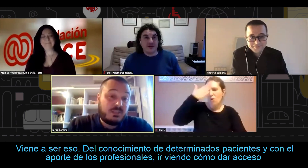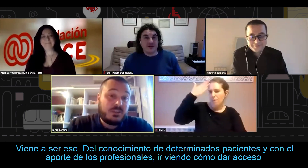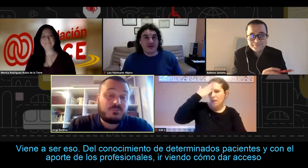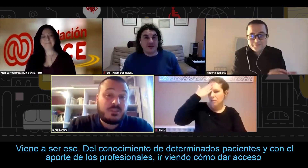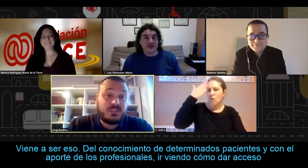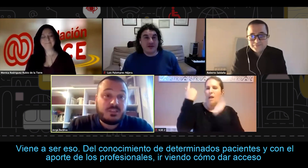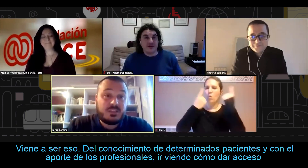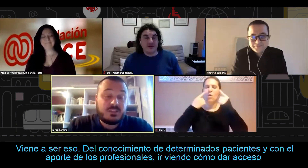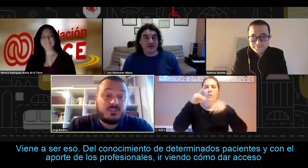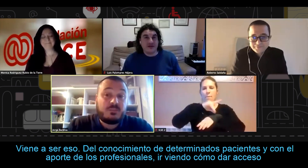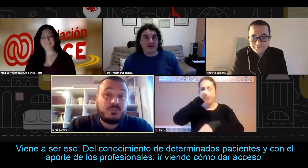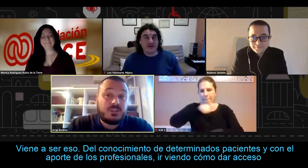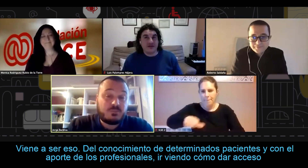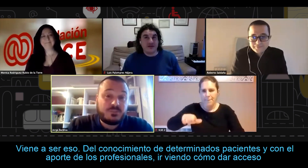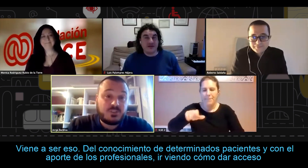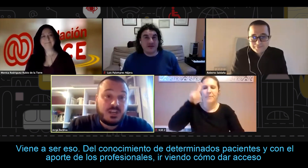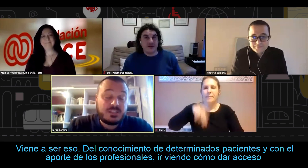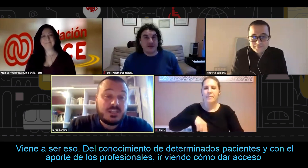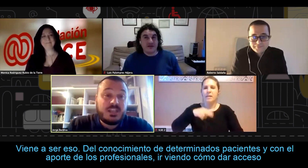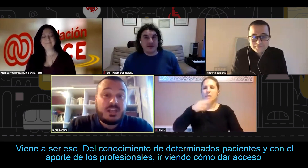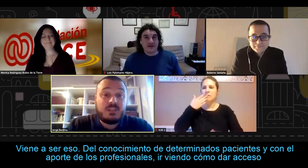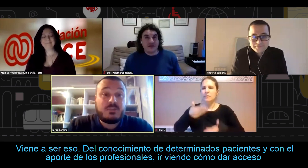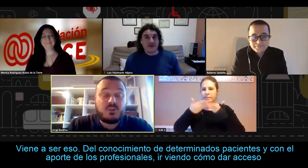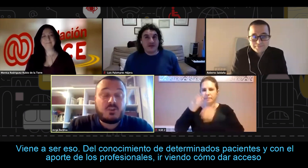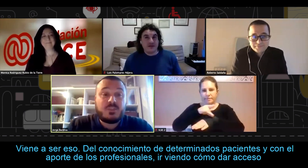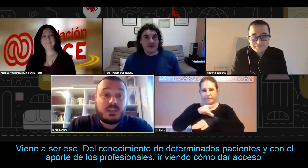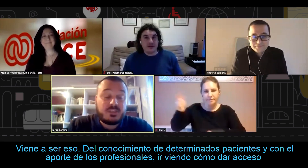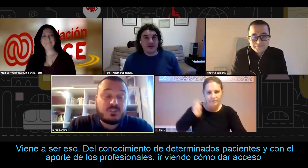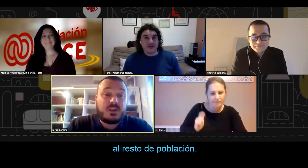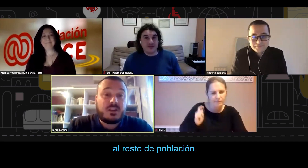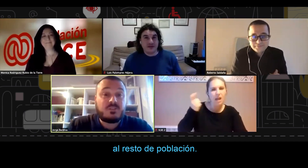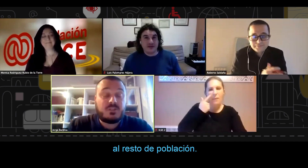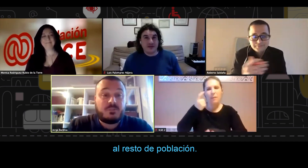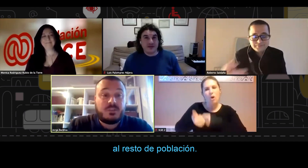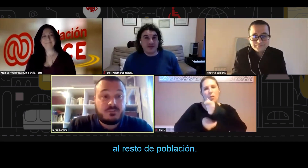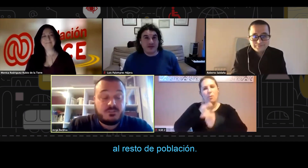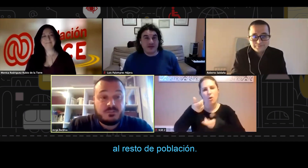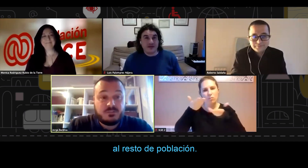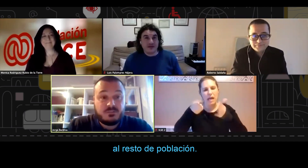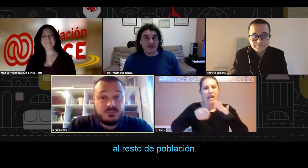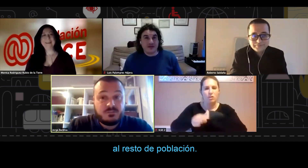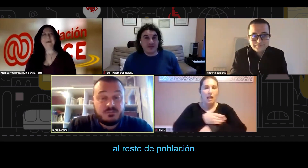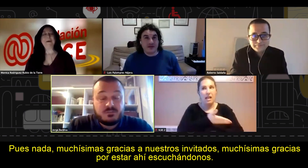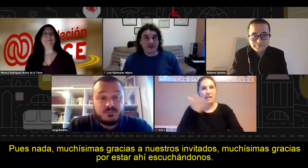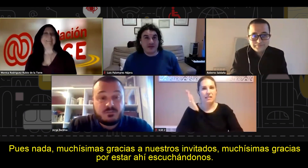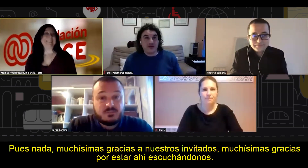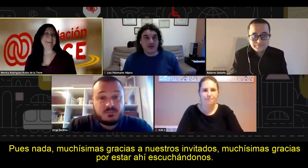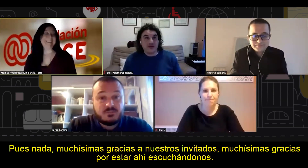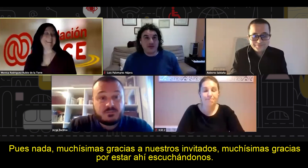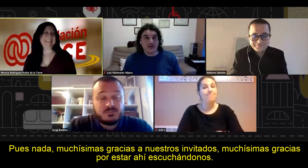determinados pacientes y con el aporte de los profesionales, el ir viendo cómo dar acceso al resto de población. Pues